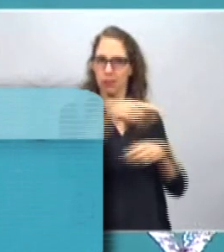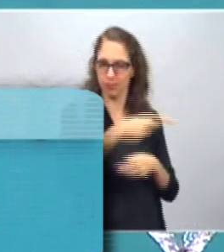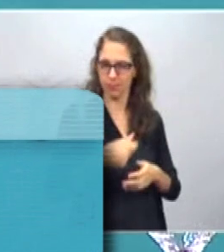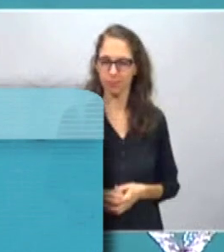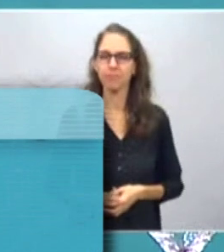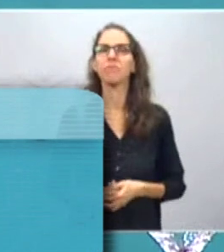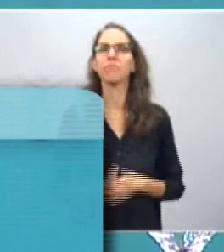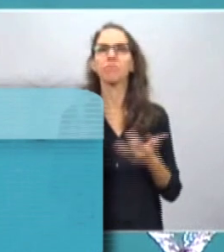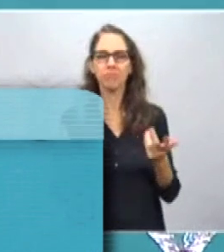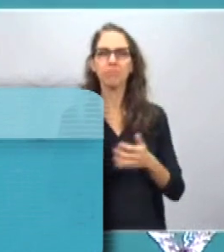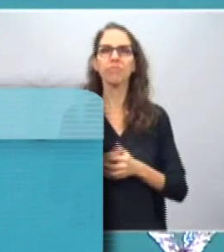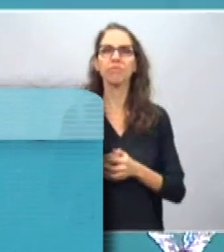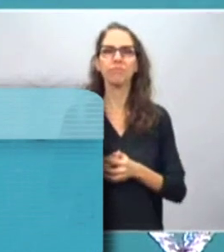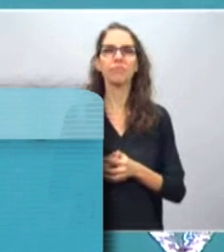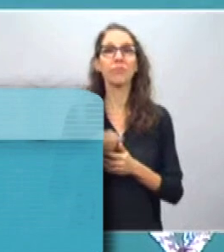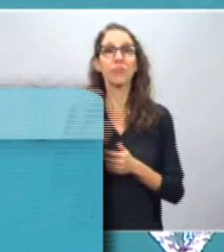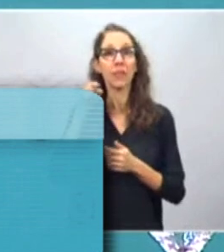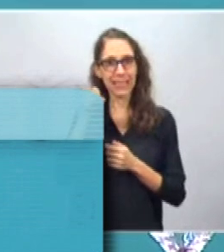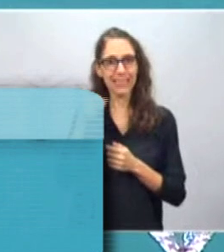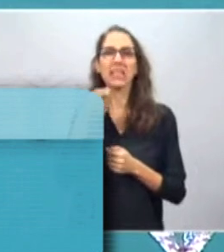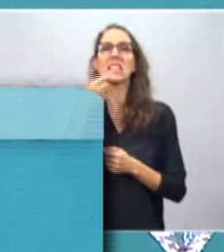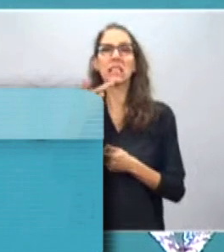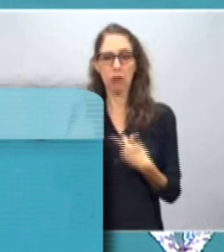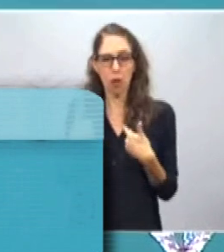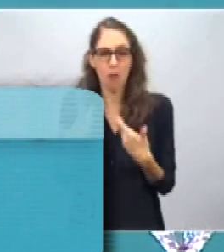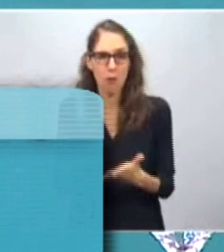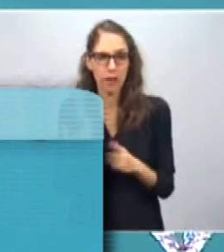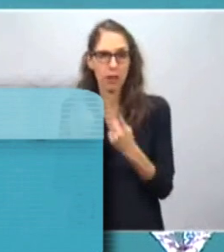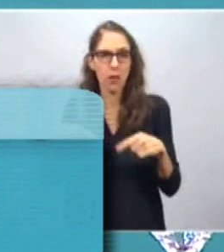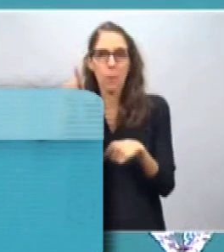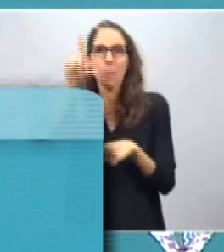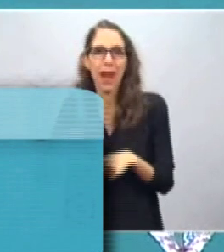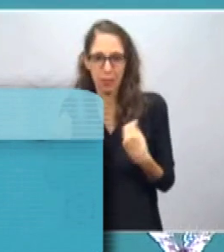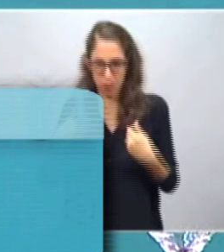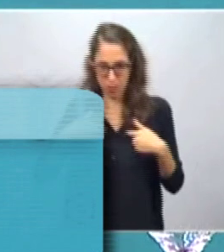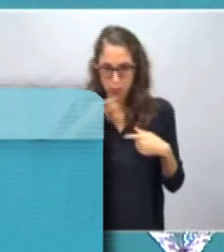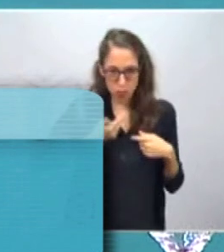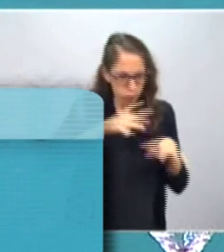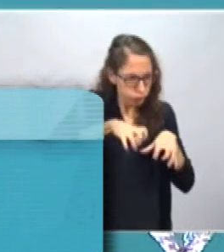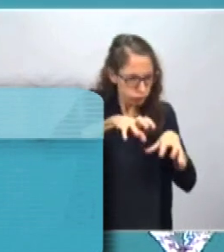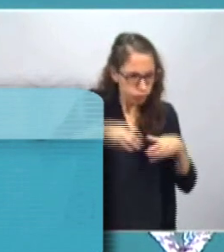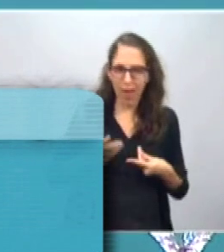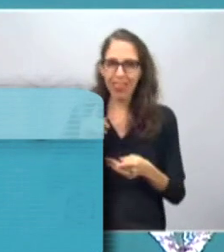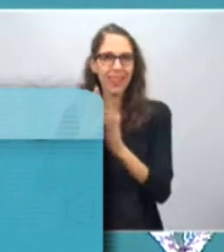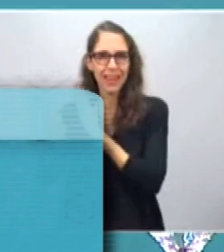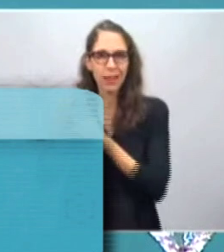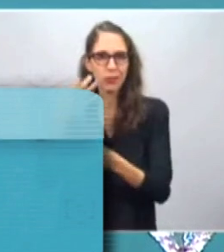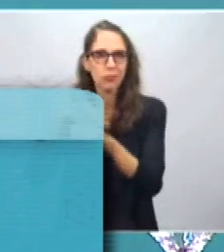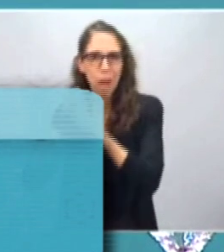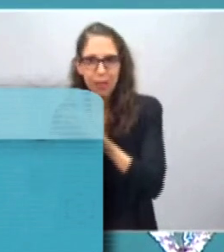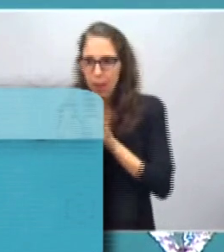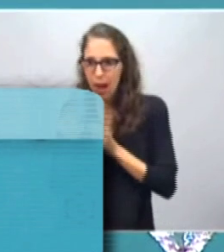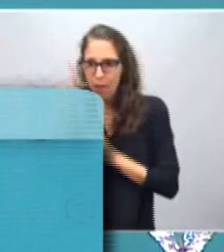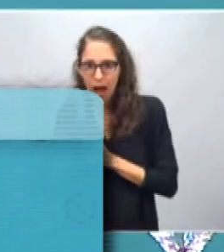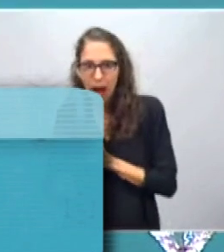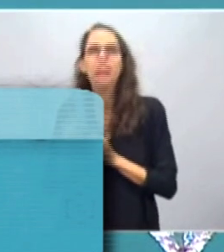tradicionales. Sobre ese menor precio, producto del acortamiento de la cadena, se suma la